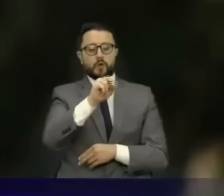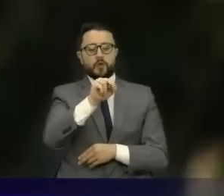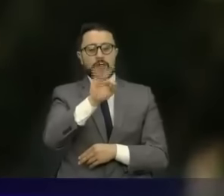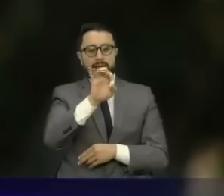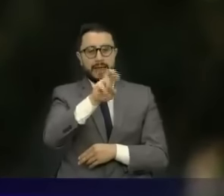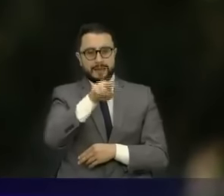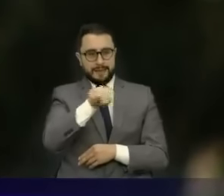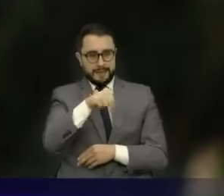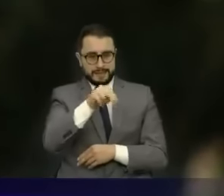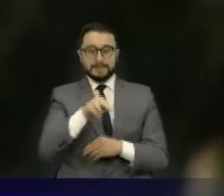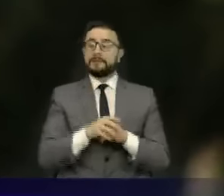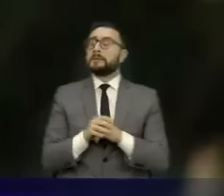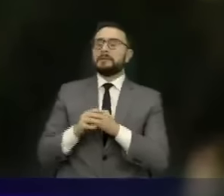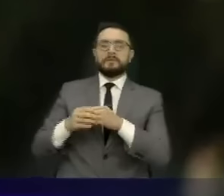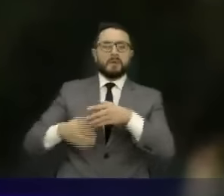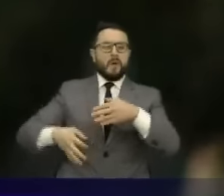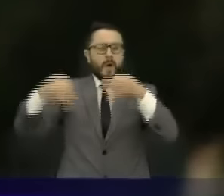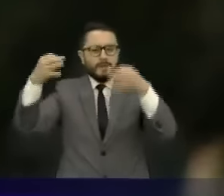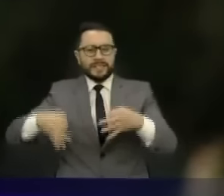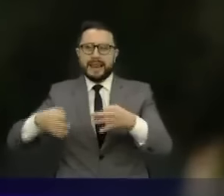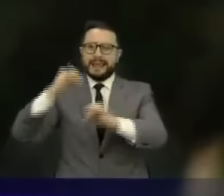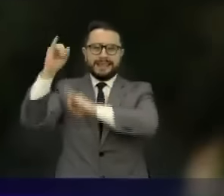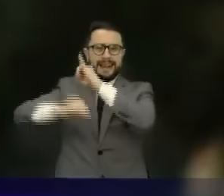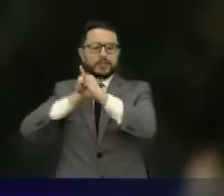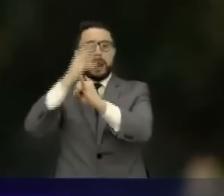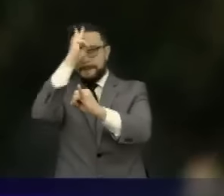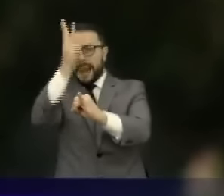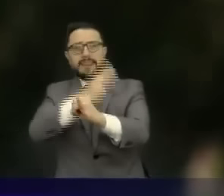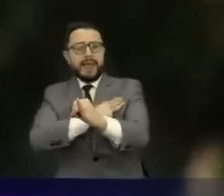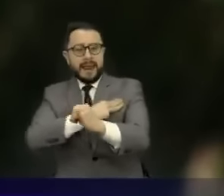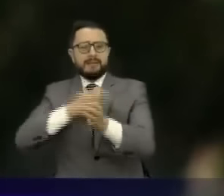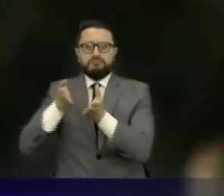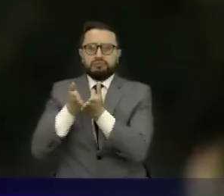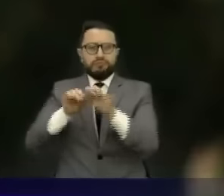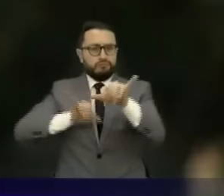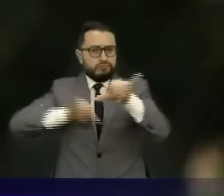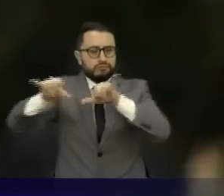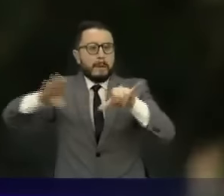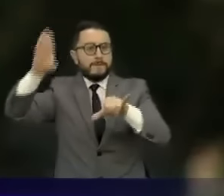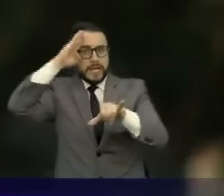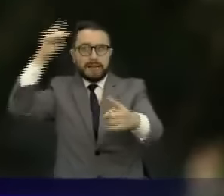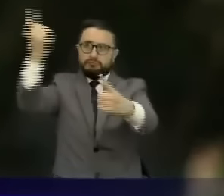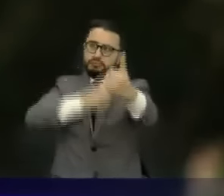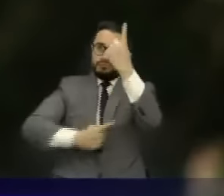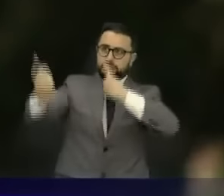señores oficiales agregados de defensa militar, navales, aéreos y de policía acreditados en Colombia,